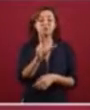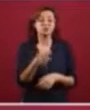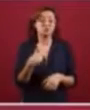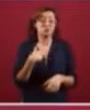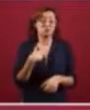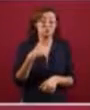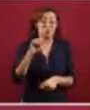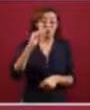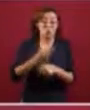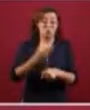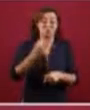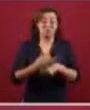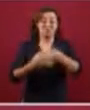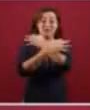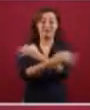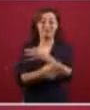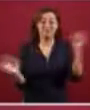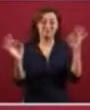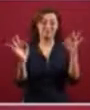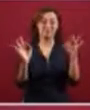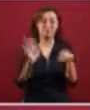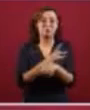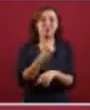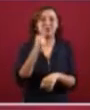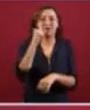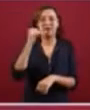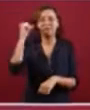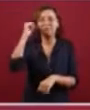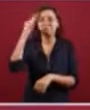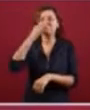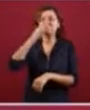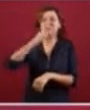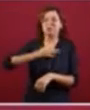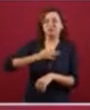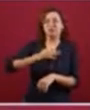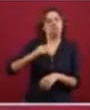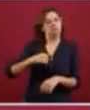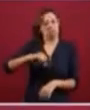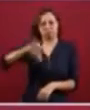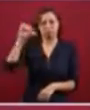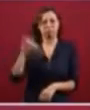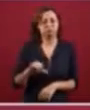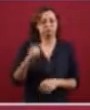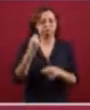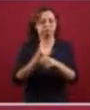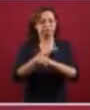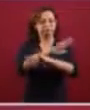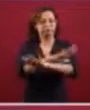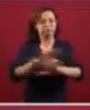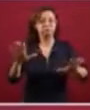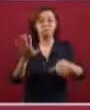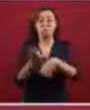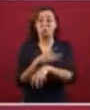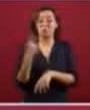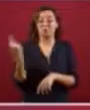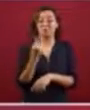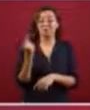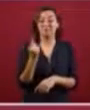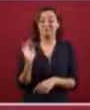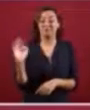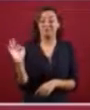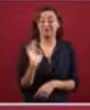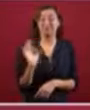porque ayer me informaron. Y para que no vaya a ser que ya